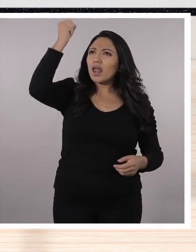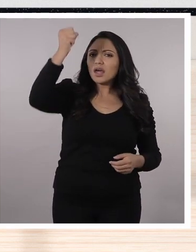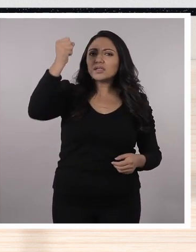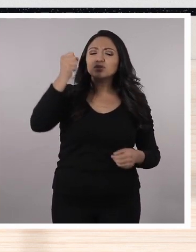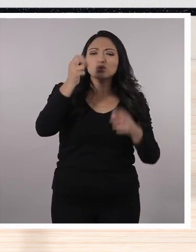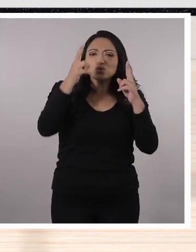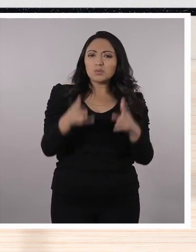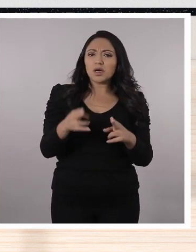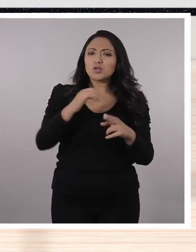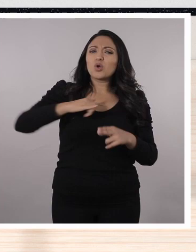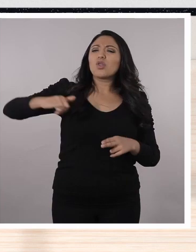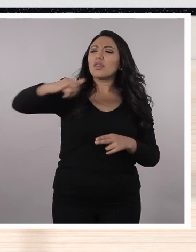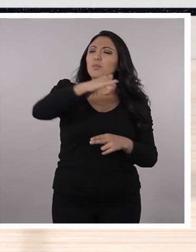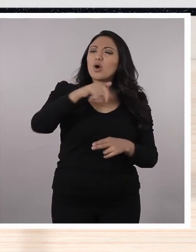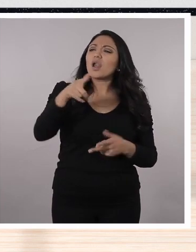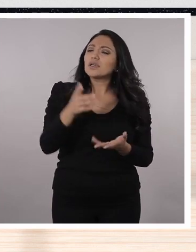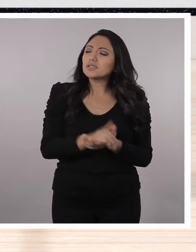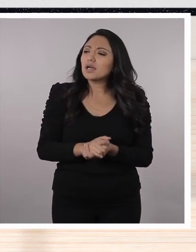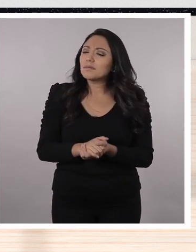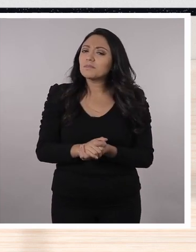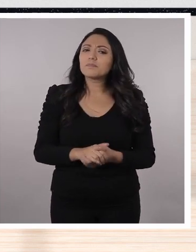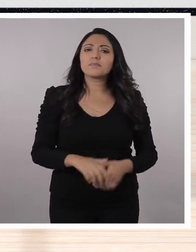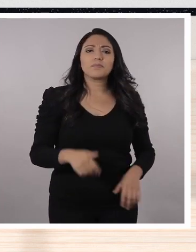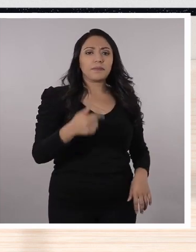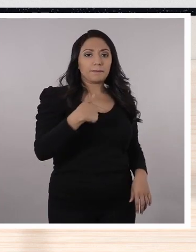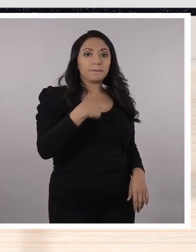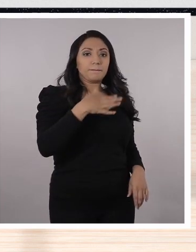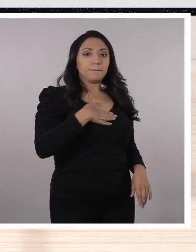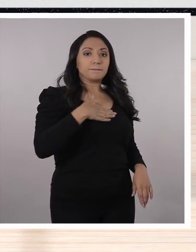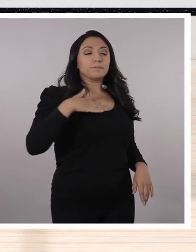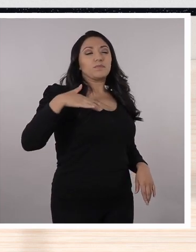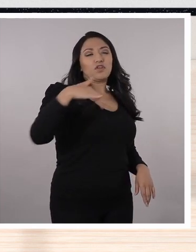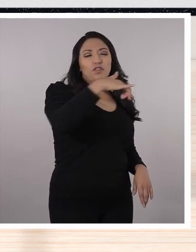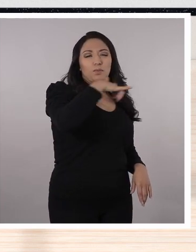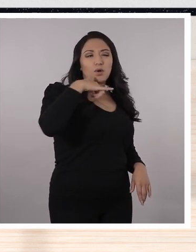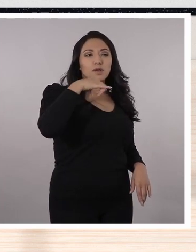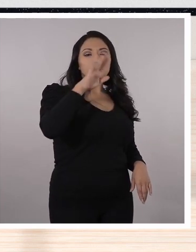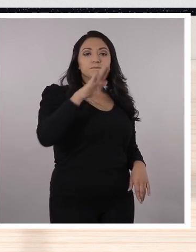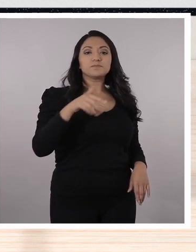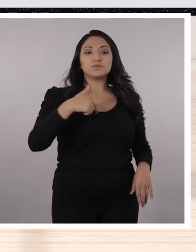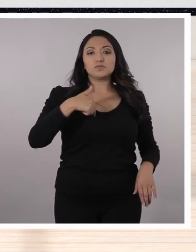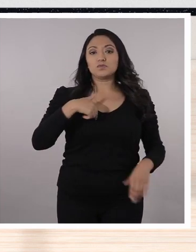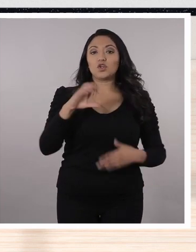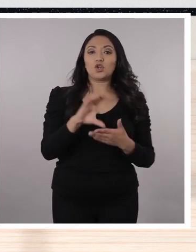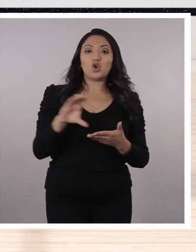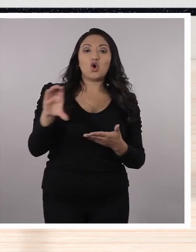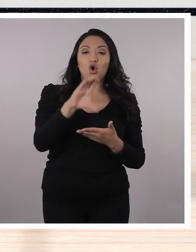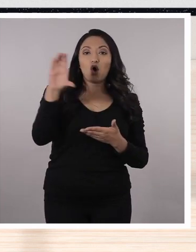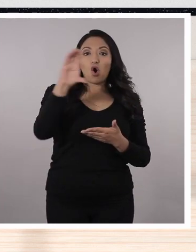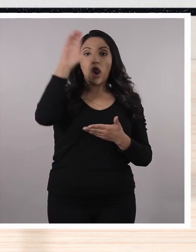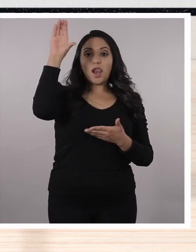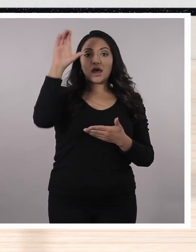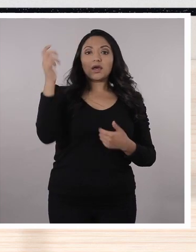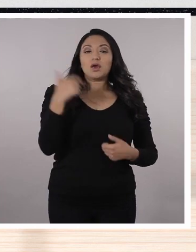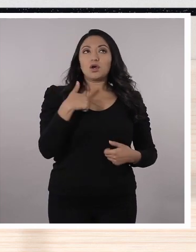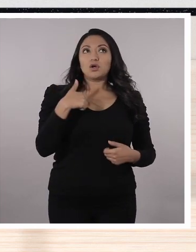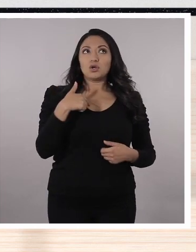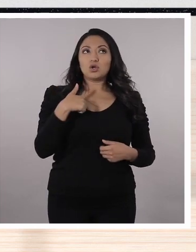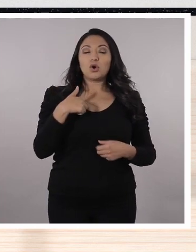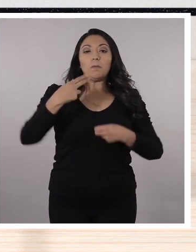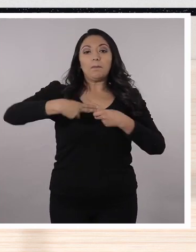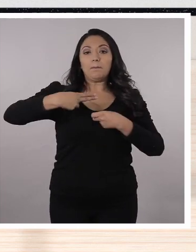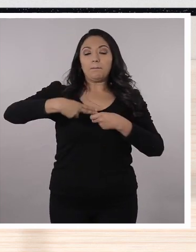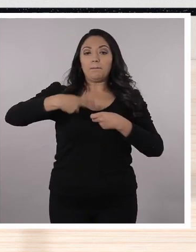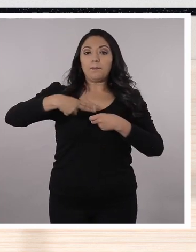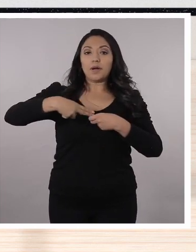de la democracia? Nelly, cuéntanos tú. Yo tengo una experiencia con la democracia. Fue cuando yo estaba en el colegio. Tuve la oportunidad